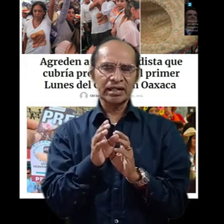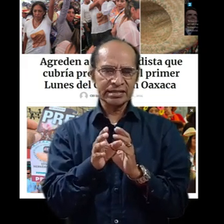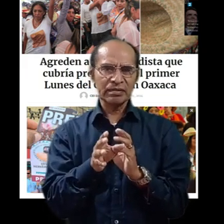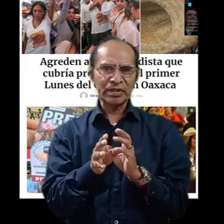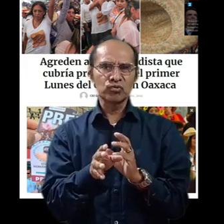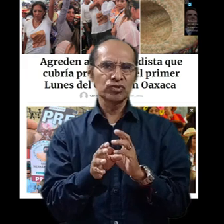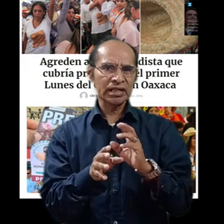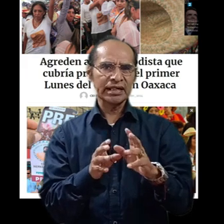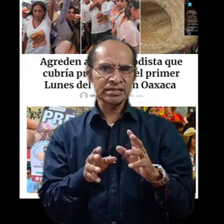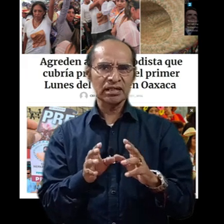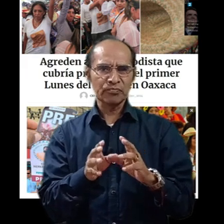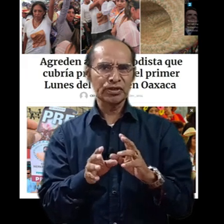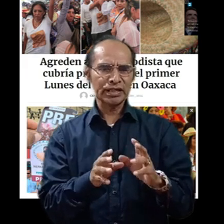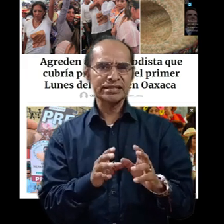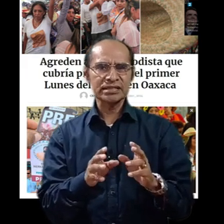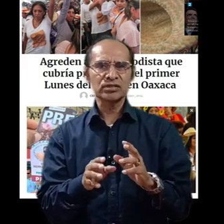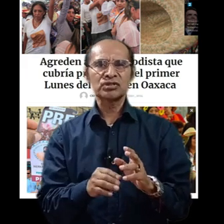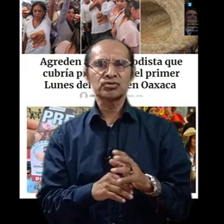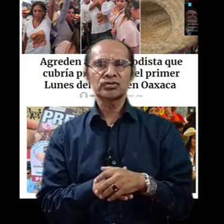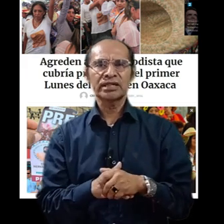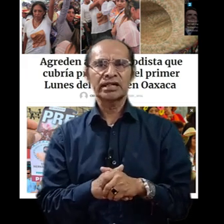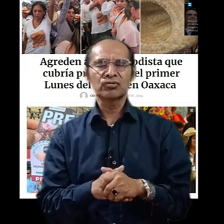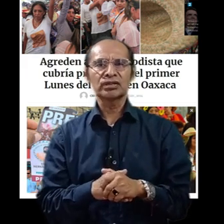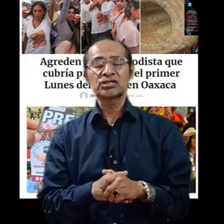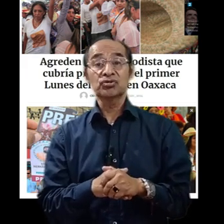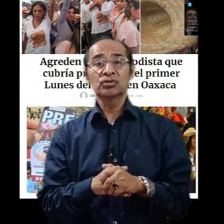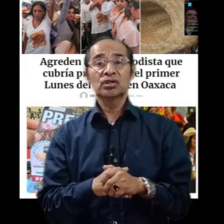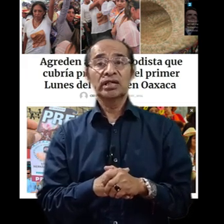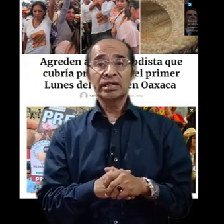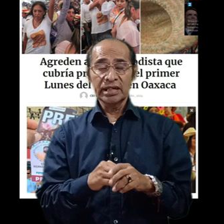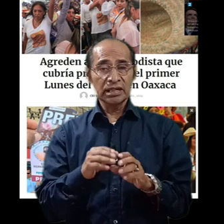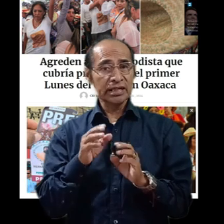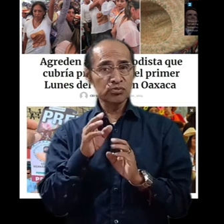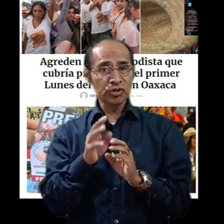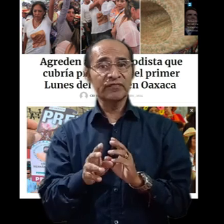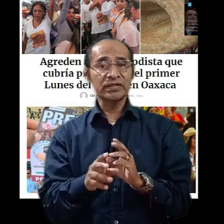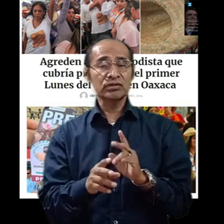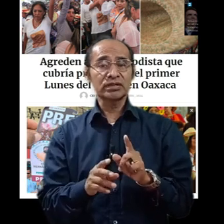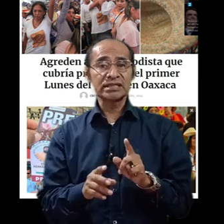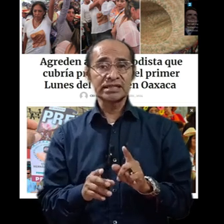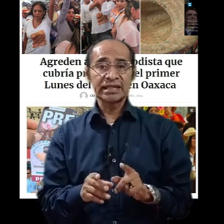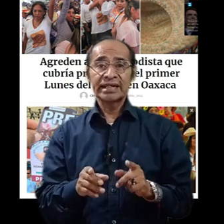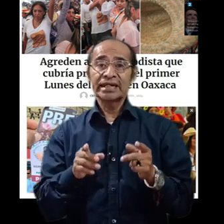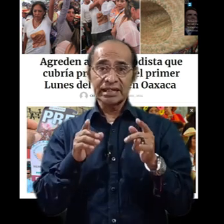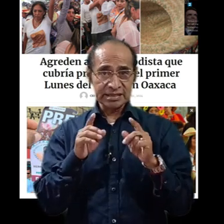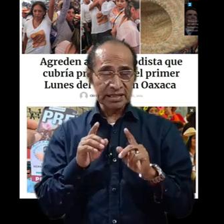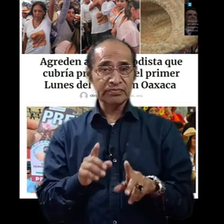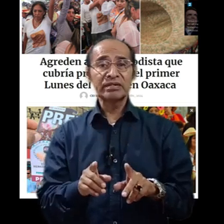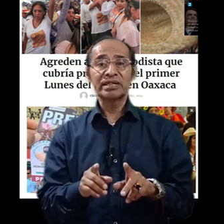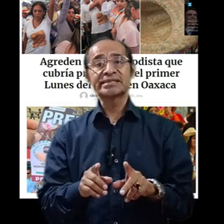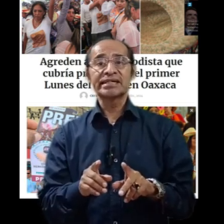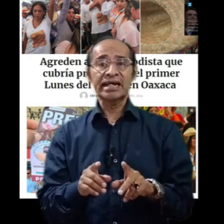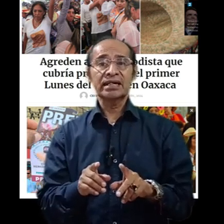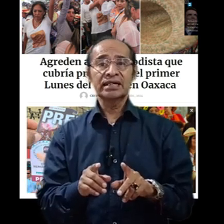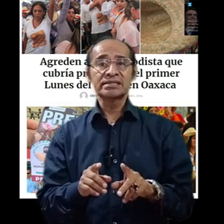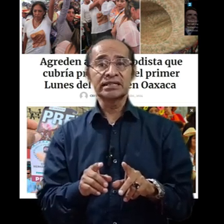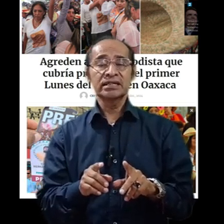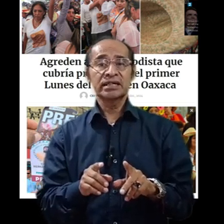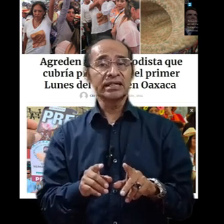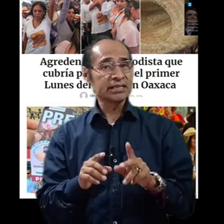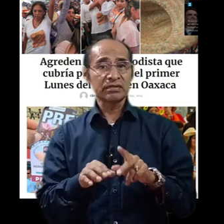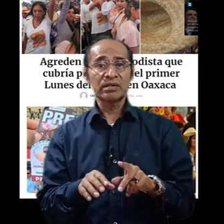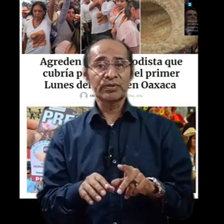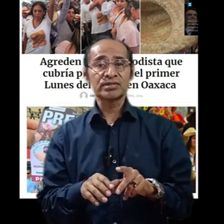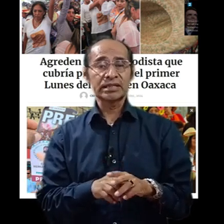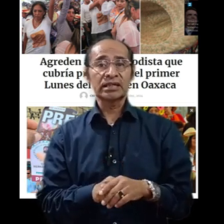esta esta pregunta esta le ponen esta situación que aconteció él es muy enfático en decir que se iba a investigar